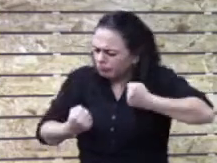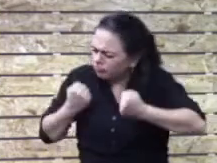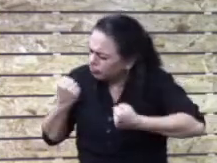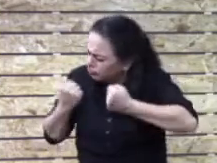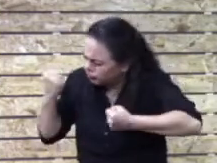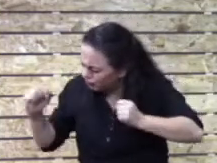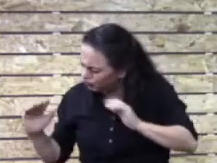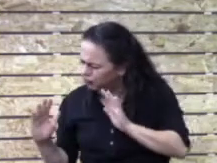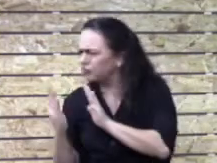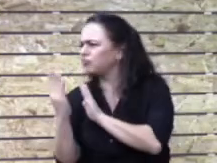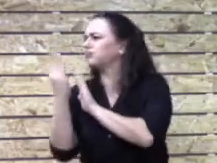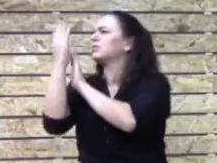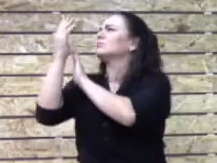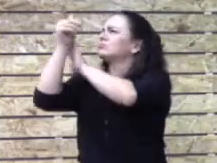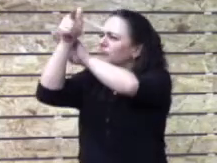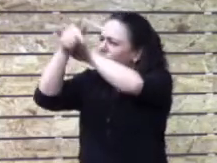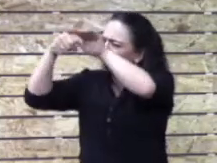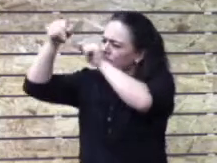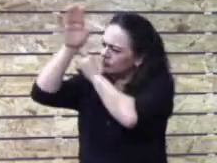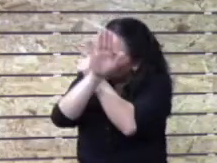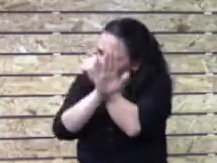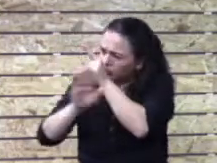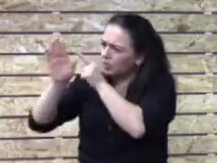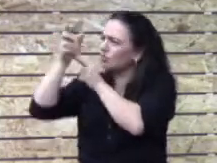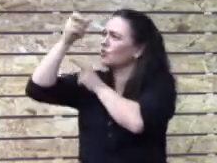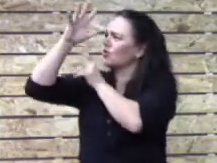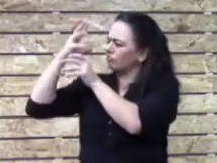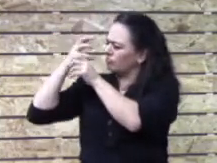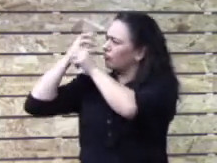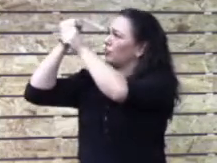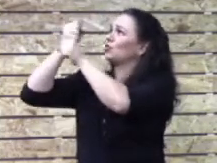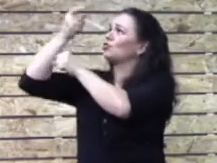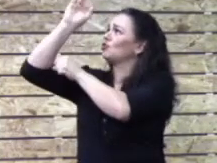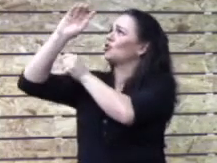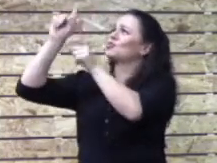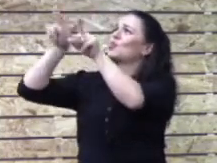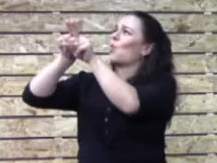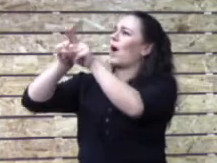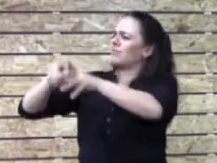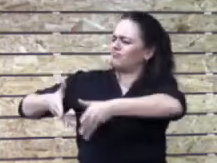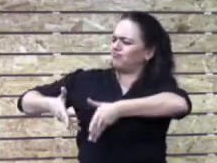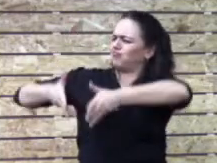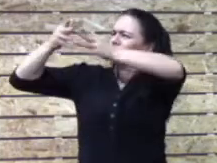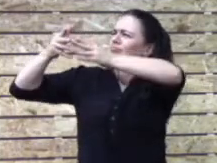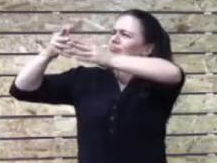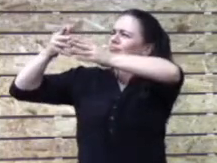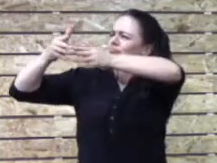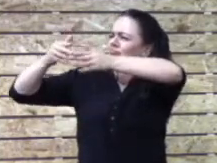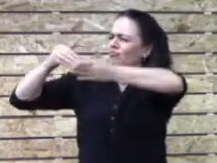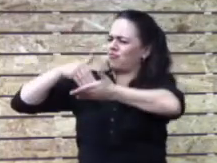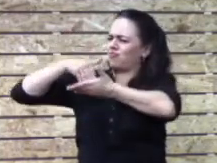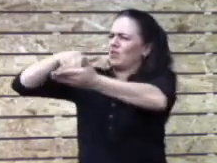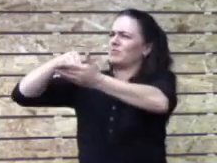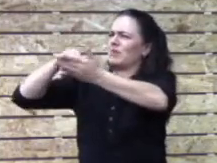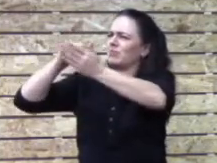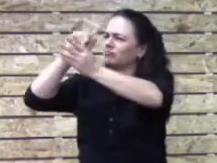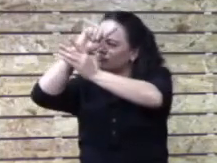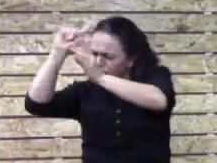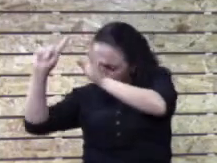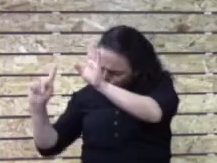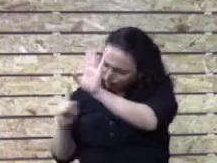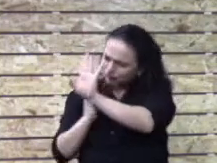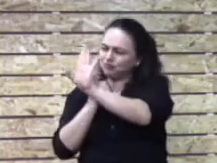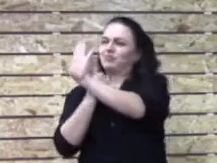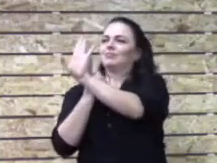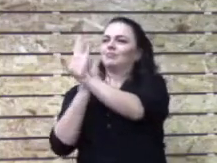fortaleza, los primeros versos lo muestran, a habitar en la fortaleza, o correr bajo la sombra de